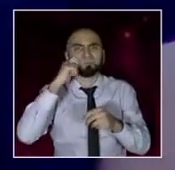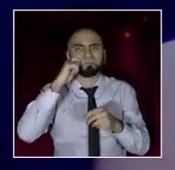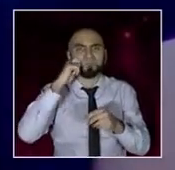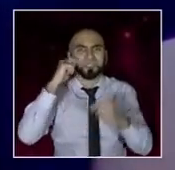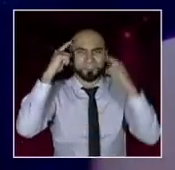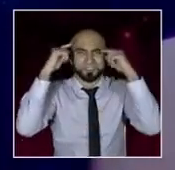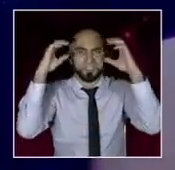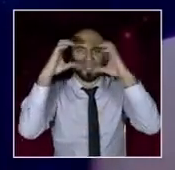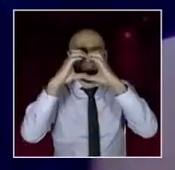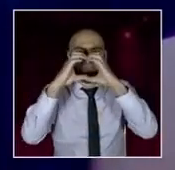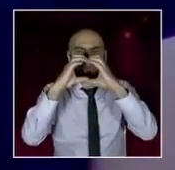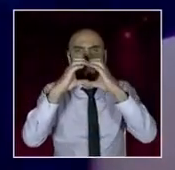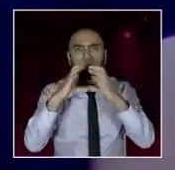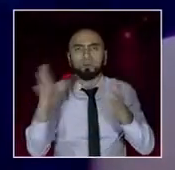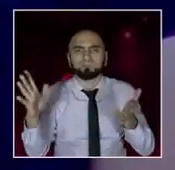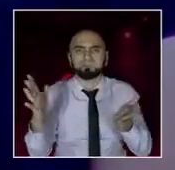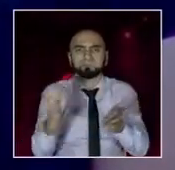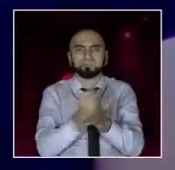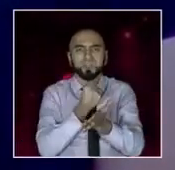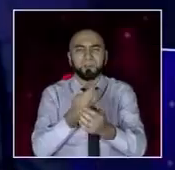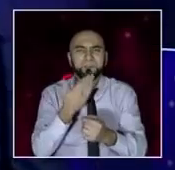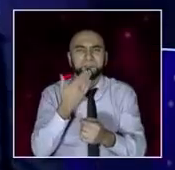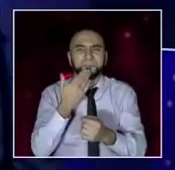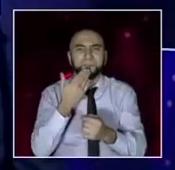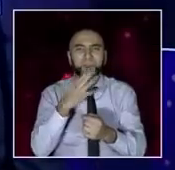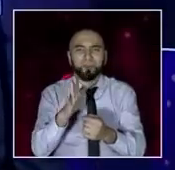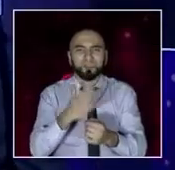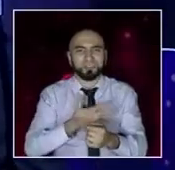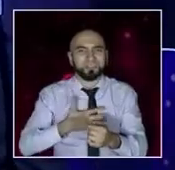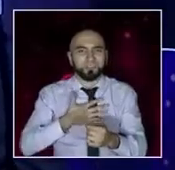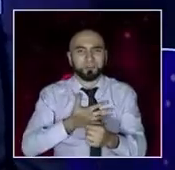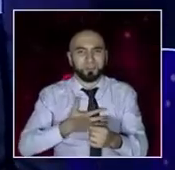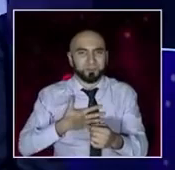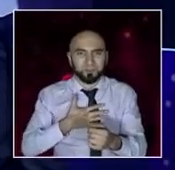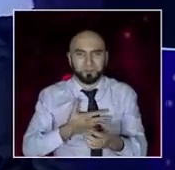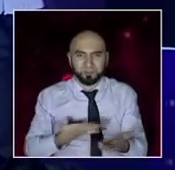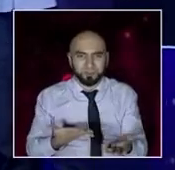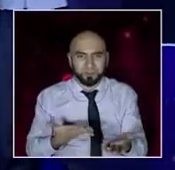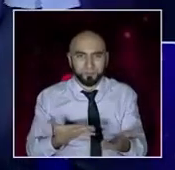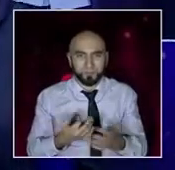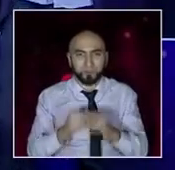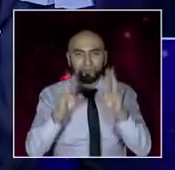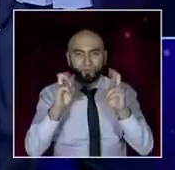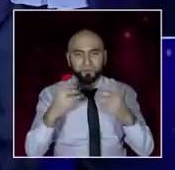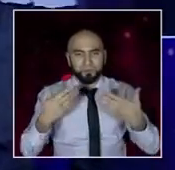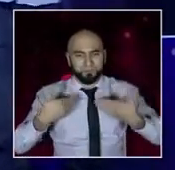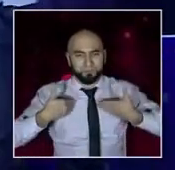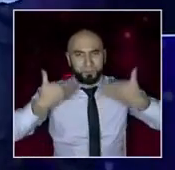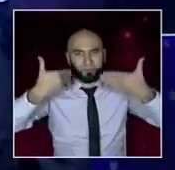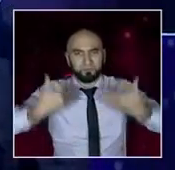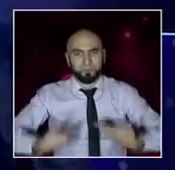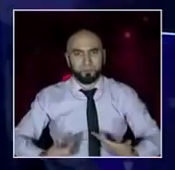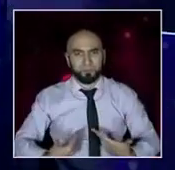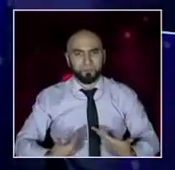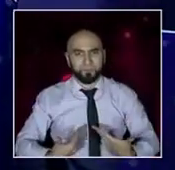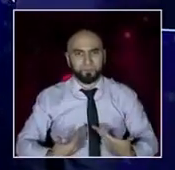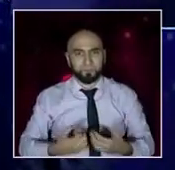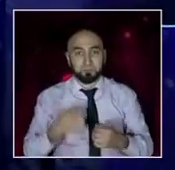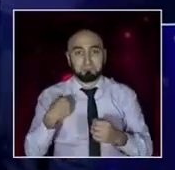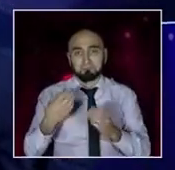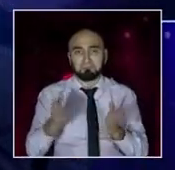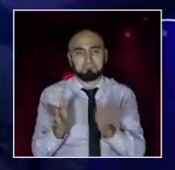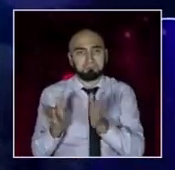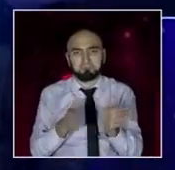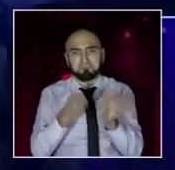una mejor presunción inusual sobre la perspectiva de tu propia persona. Entonces, aquí tenemos esta imagen